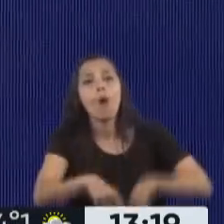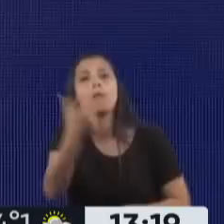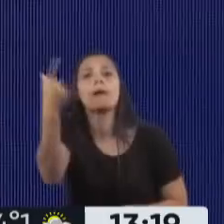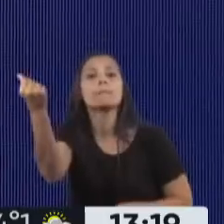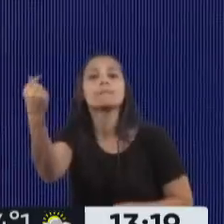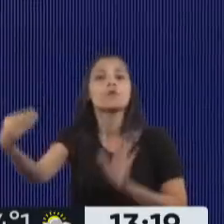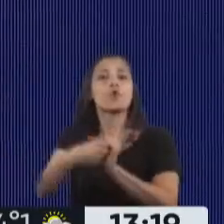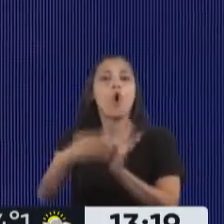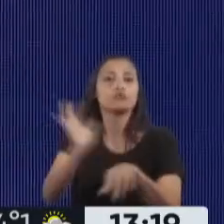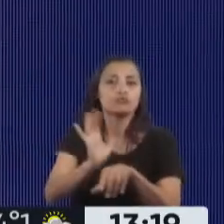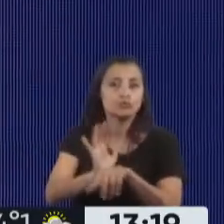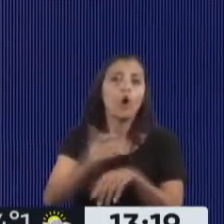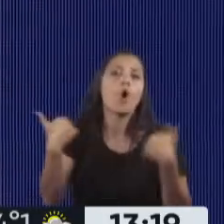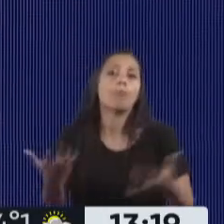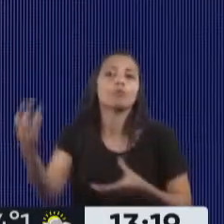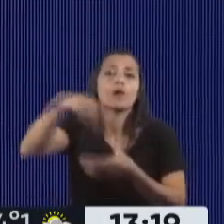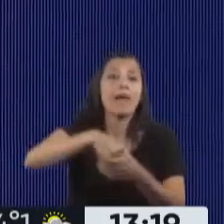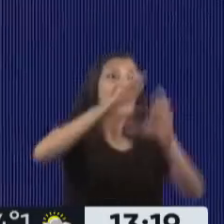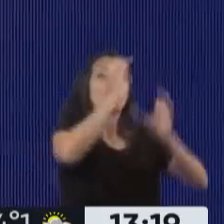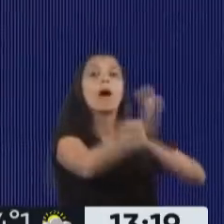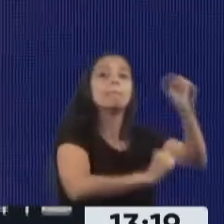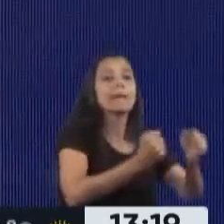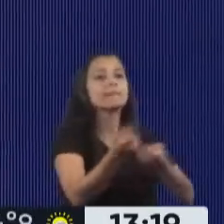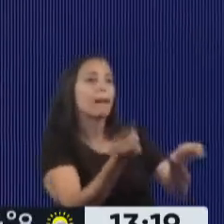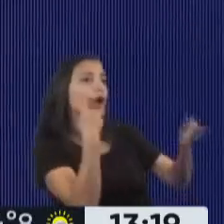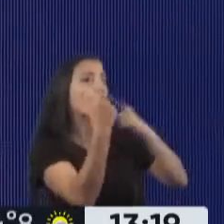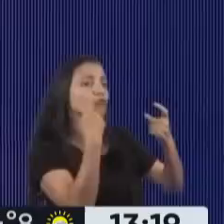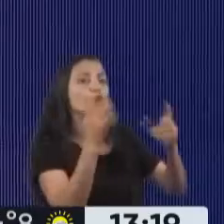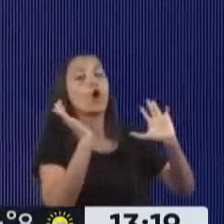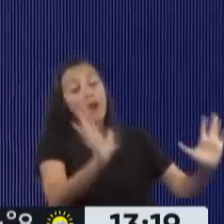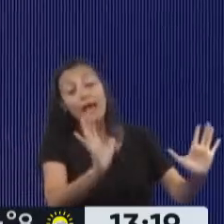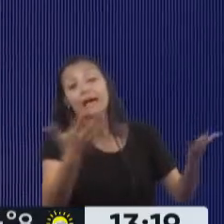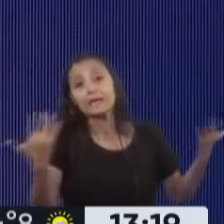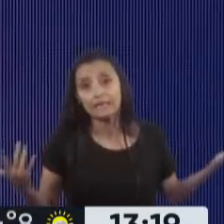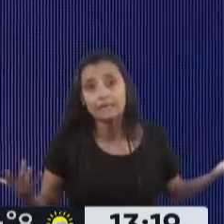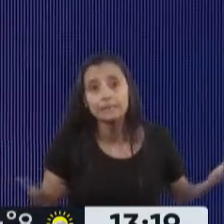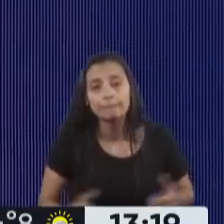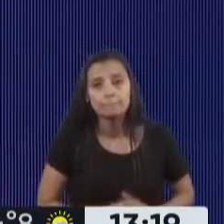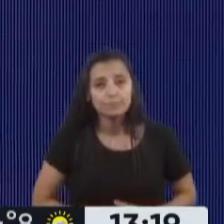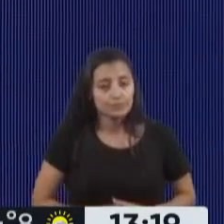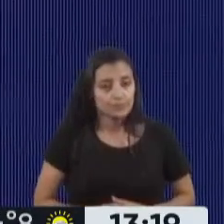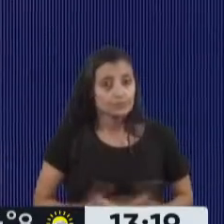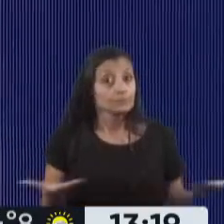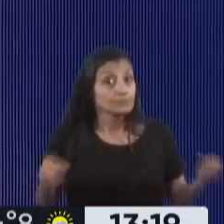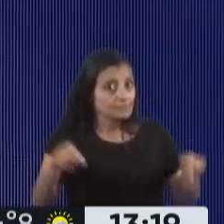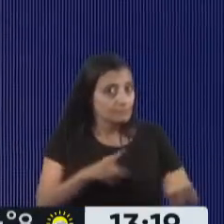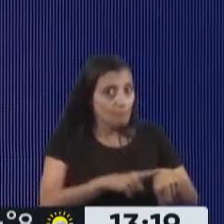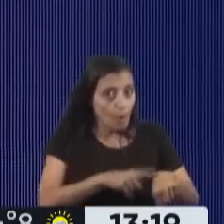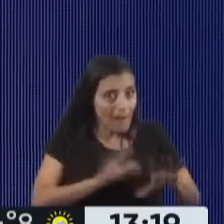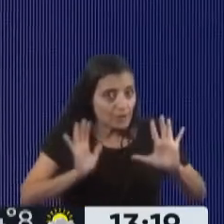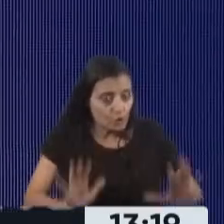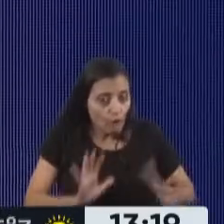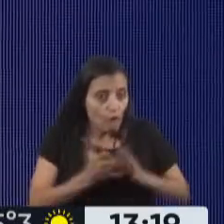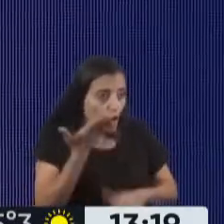costo de oportunidad, que en una empresa regulada además se regula el WACC, por decirlo de alguna manera. Y en ese